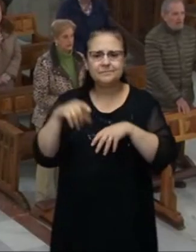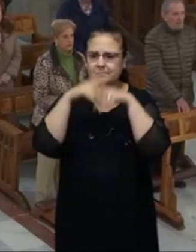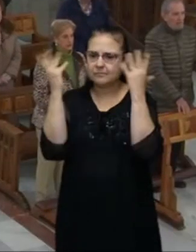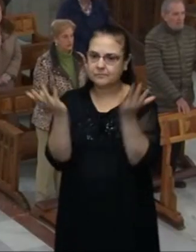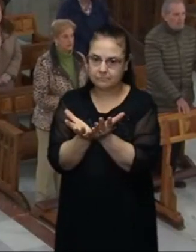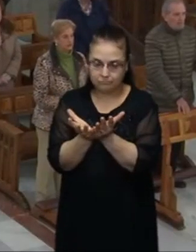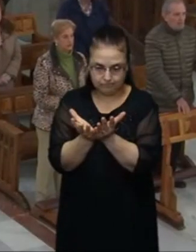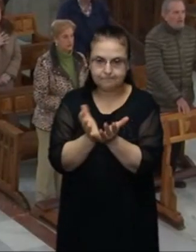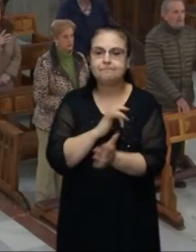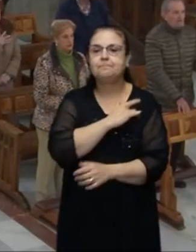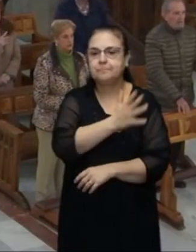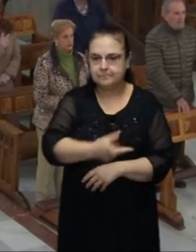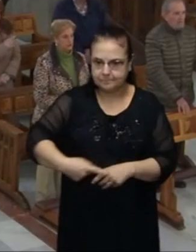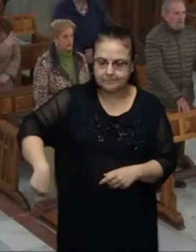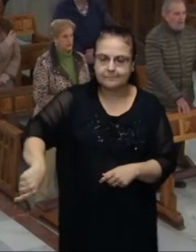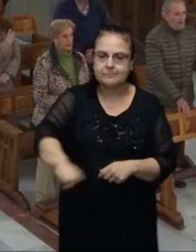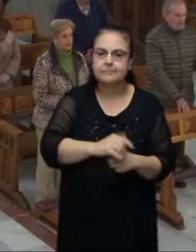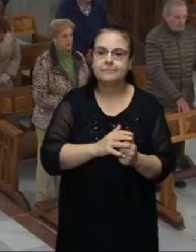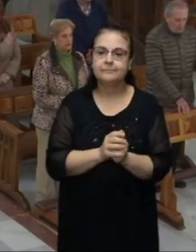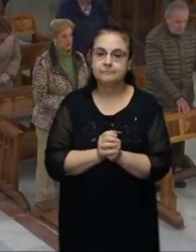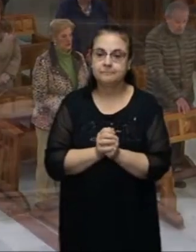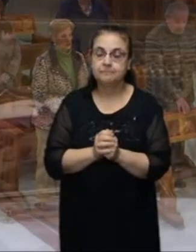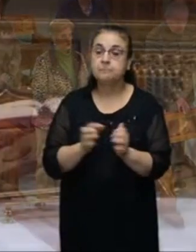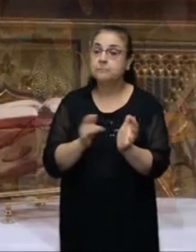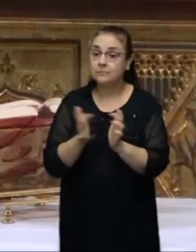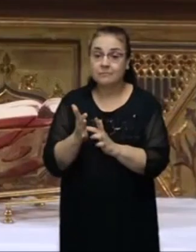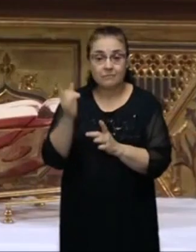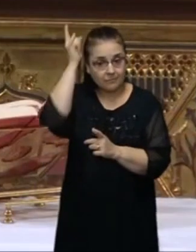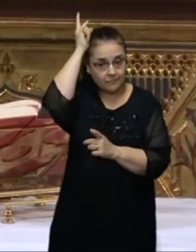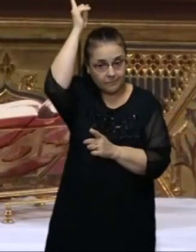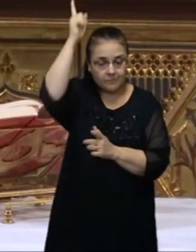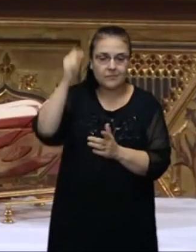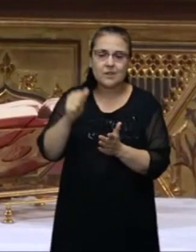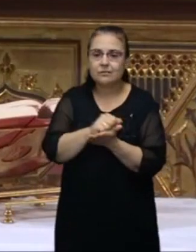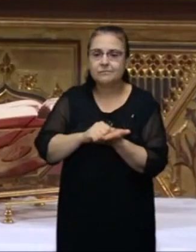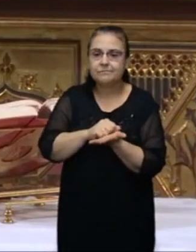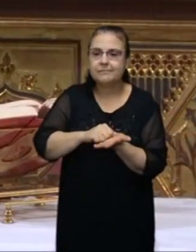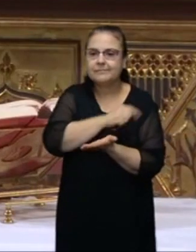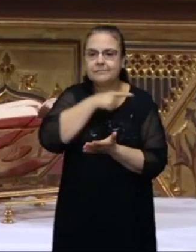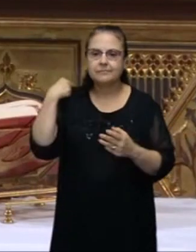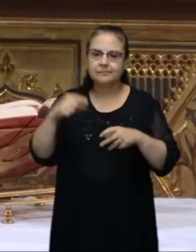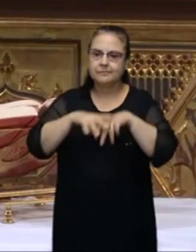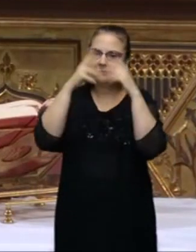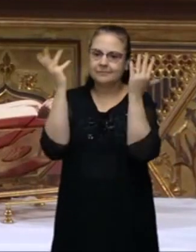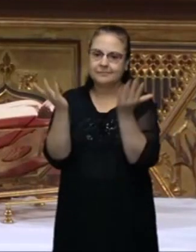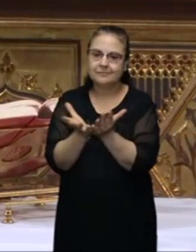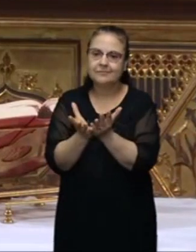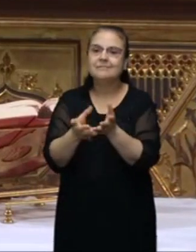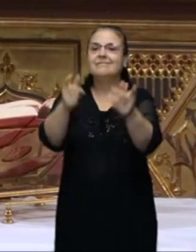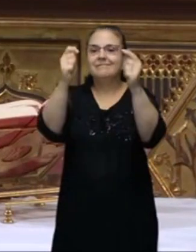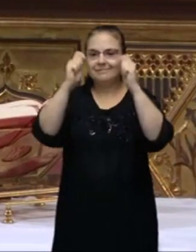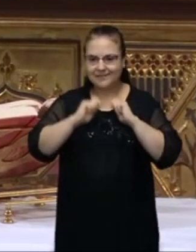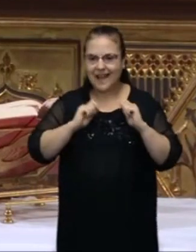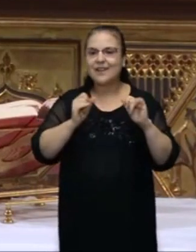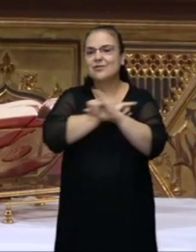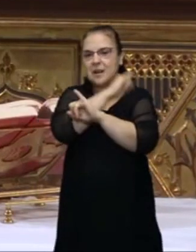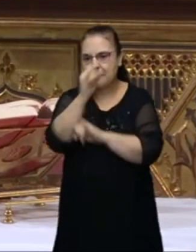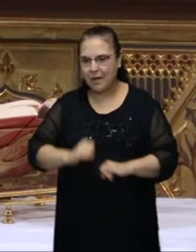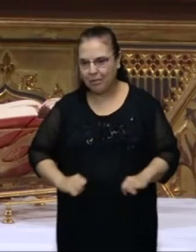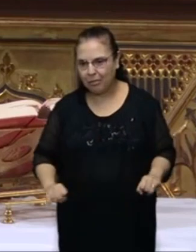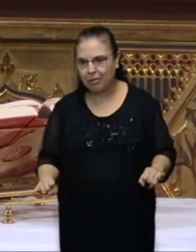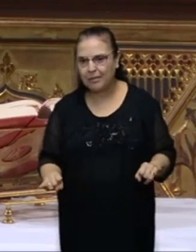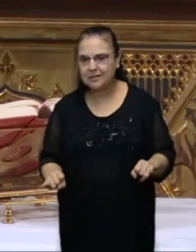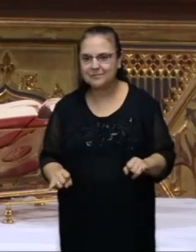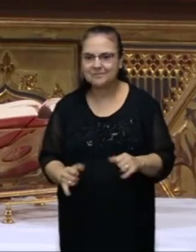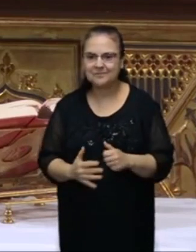el pecado del mundo, ten piedad de nosotros. Cordero de Dios, que quitas el pecado del mundo, danos la